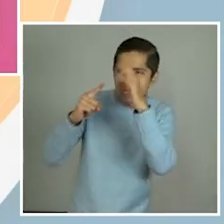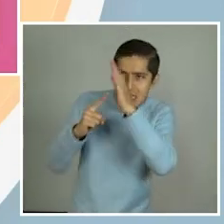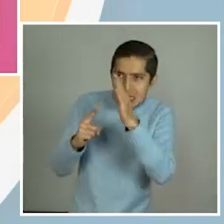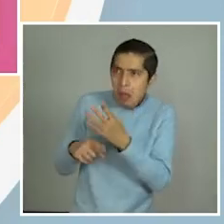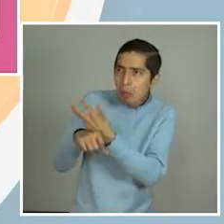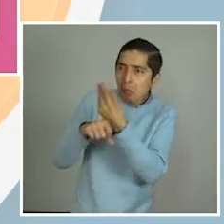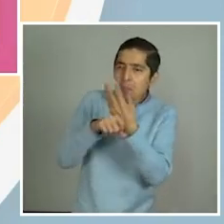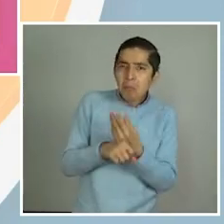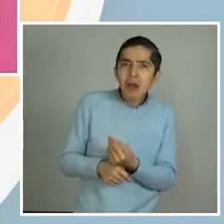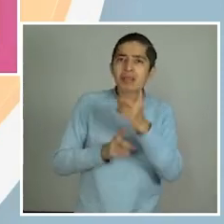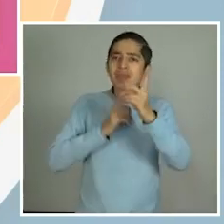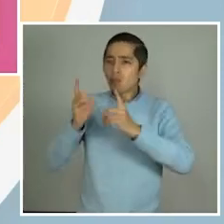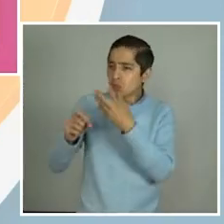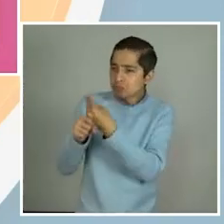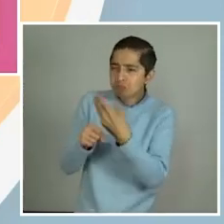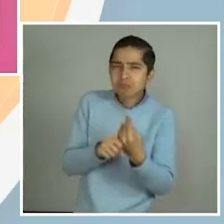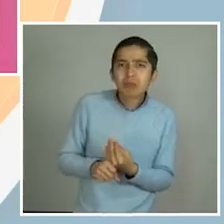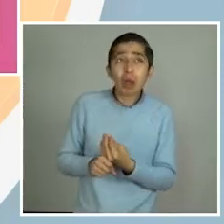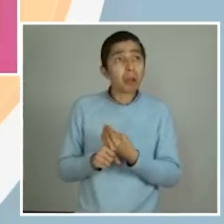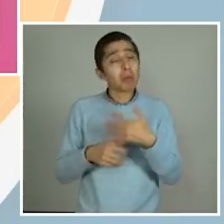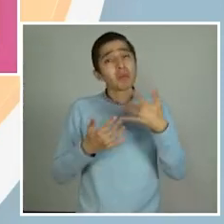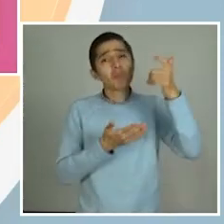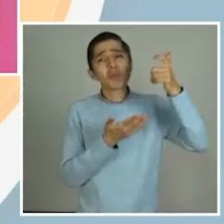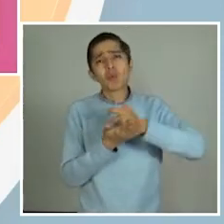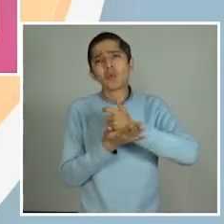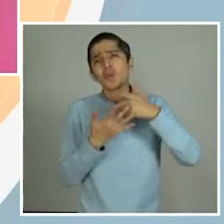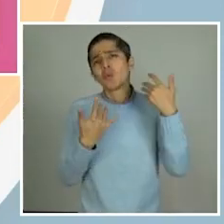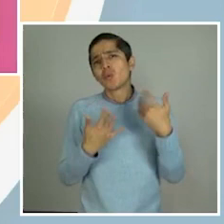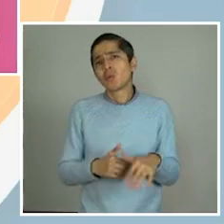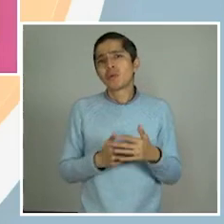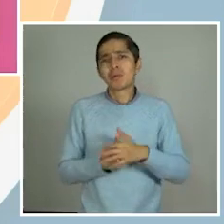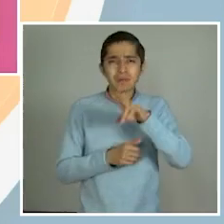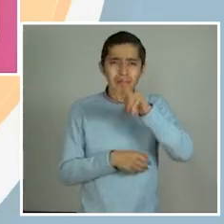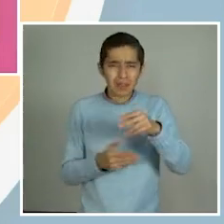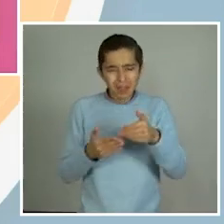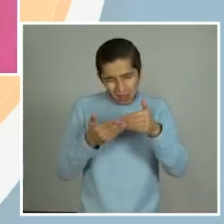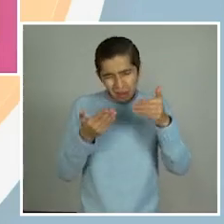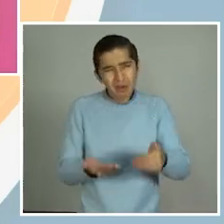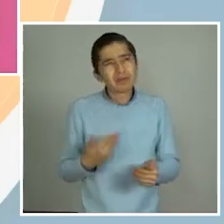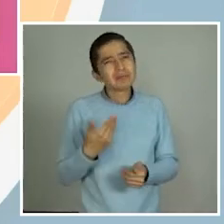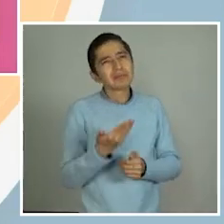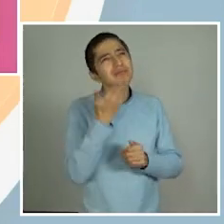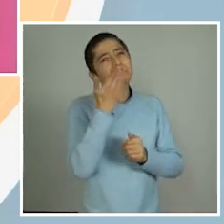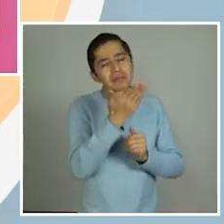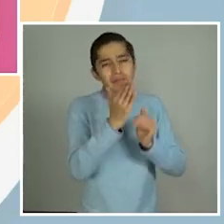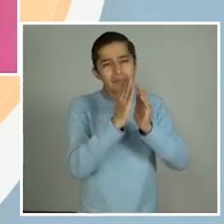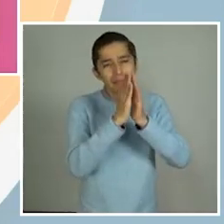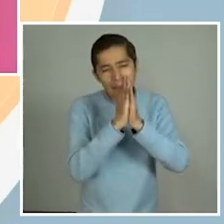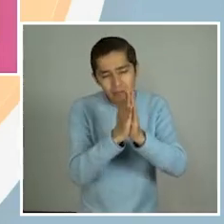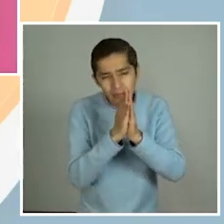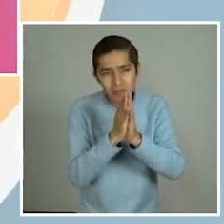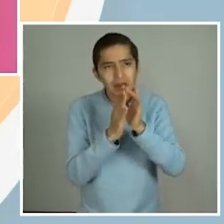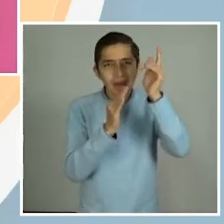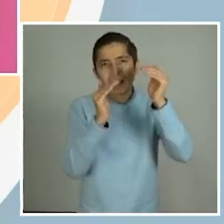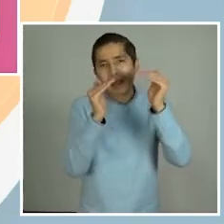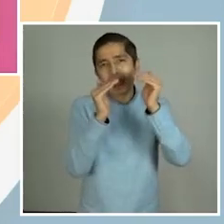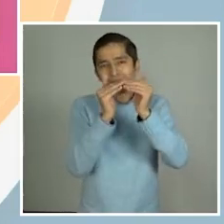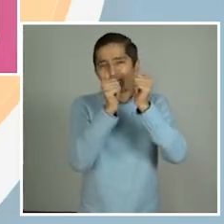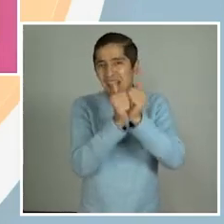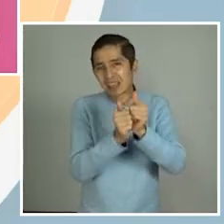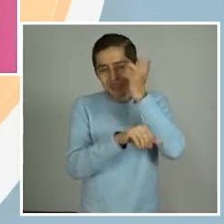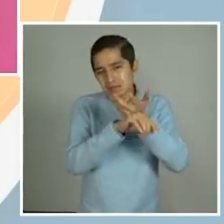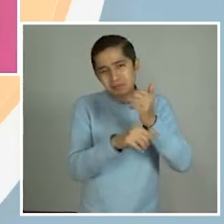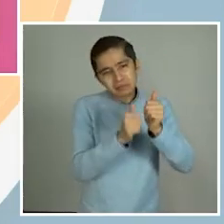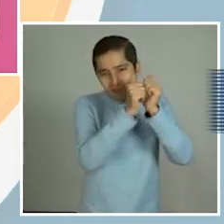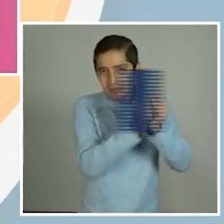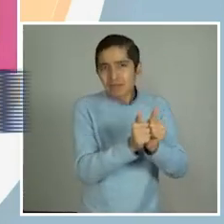etcétera, etcétera. Pero hoy les pedimos que nos quedemos allá y que aprovechemos